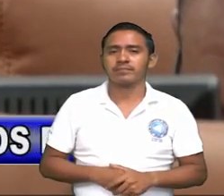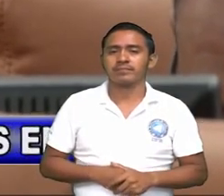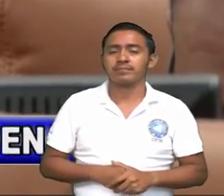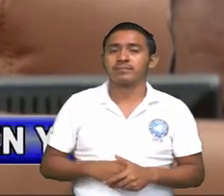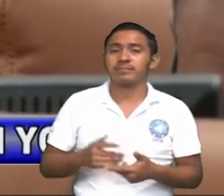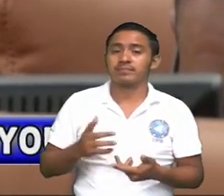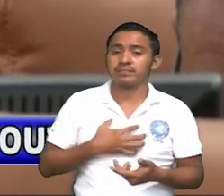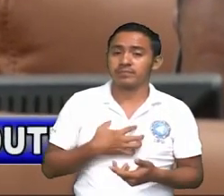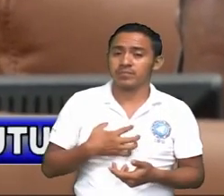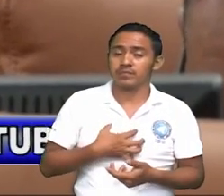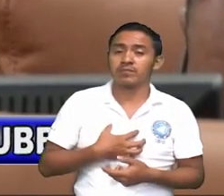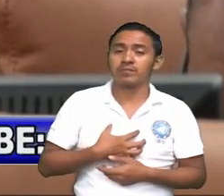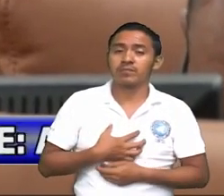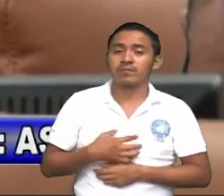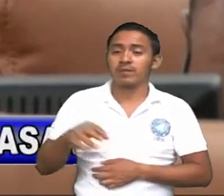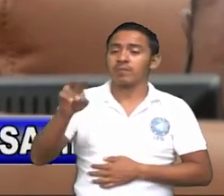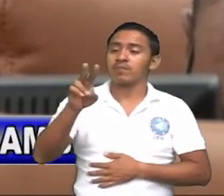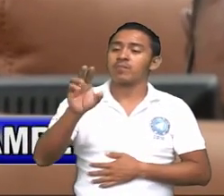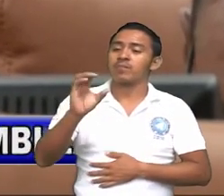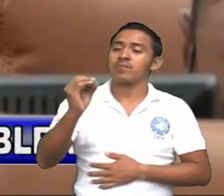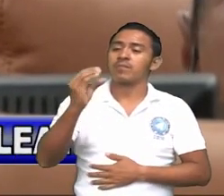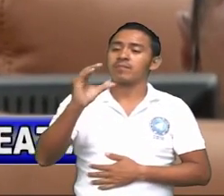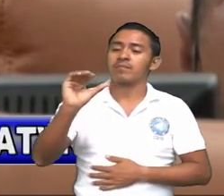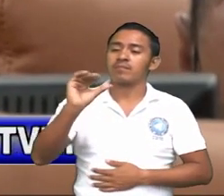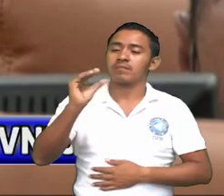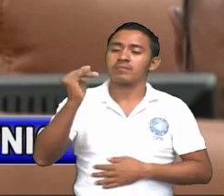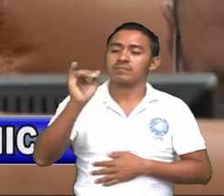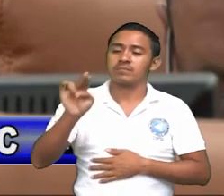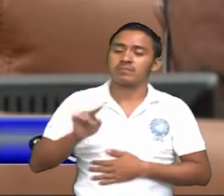tiene una vocación.